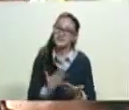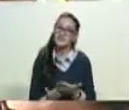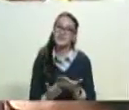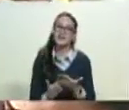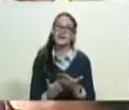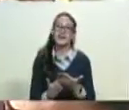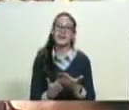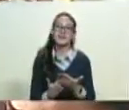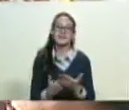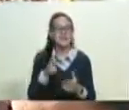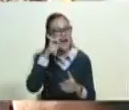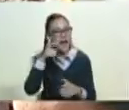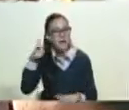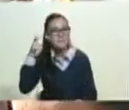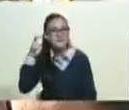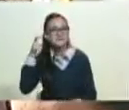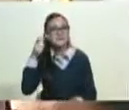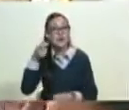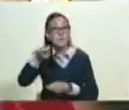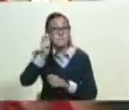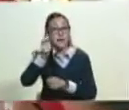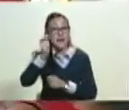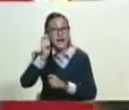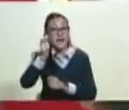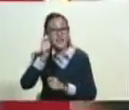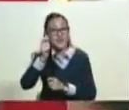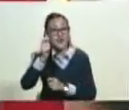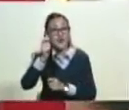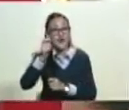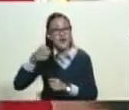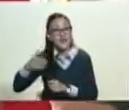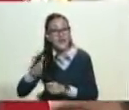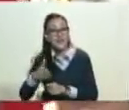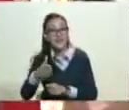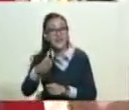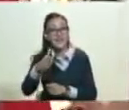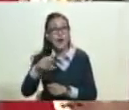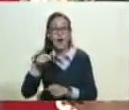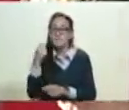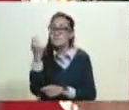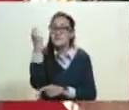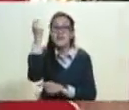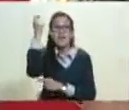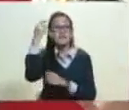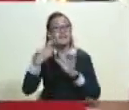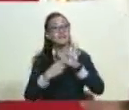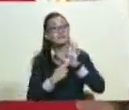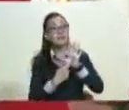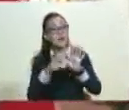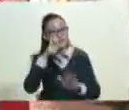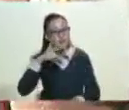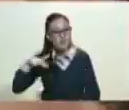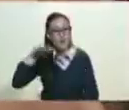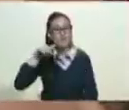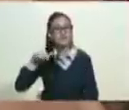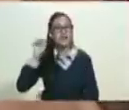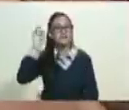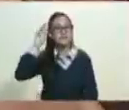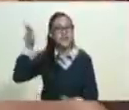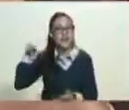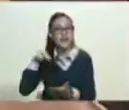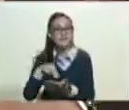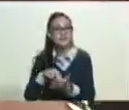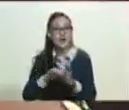también a los campesinos y a los pescadores. Hoy por primera vez representados como pueblo en esta Asamblea